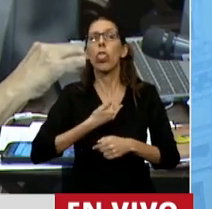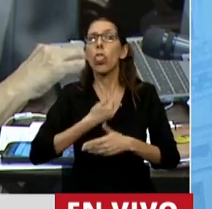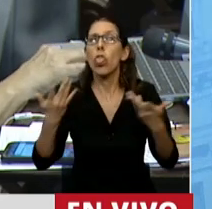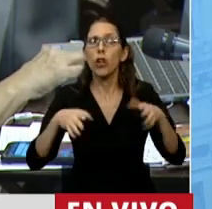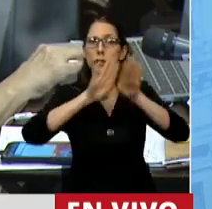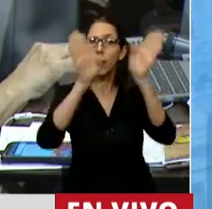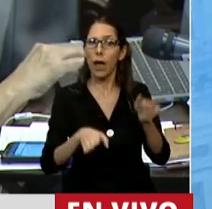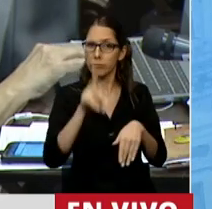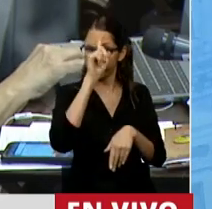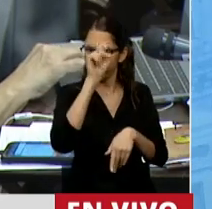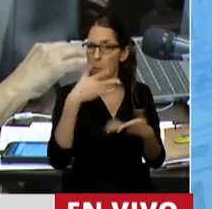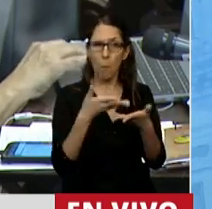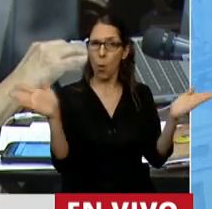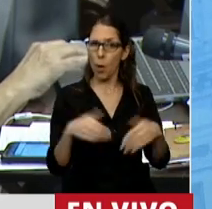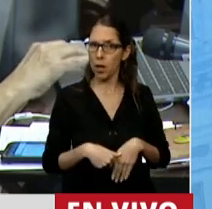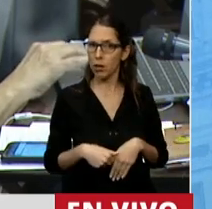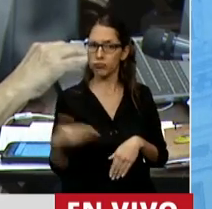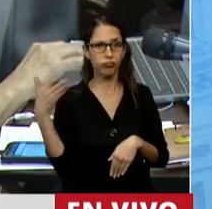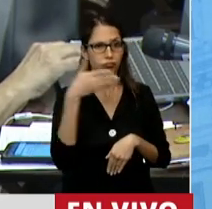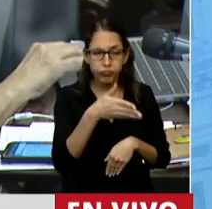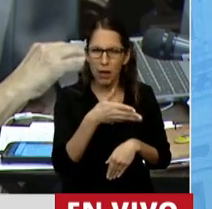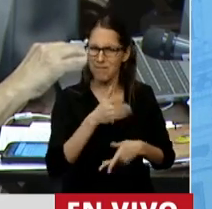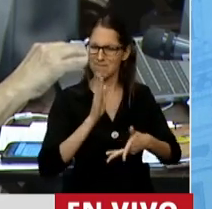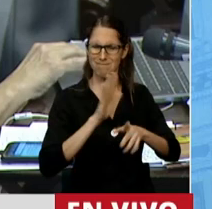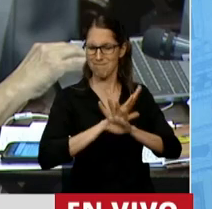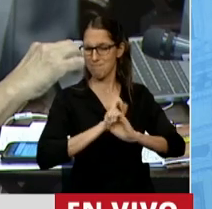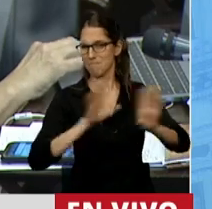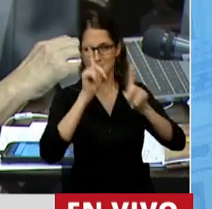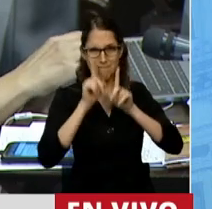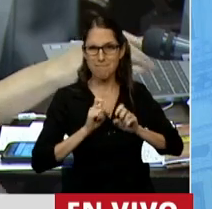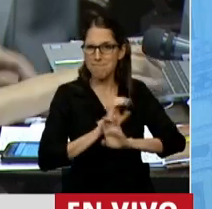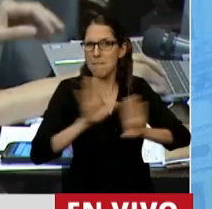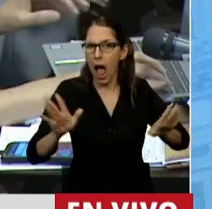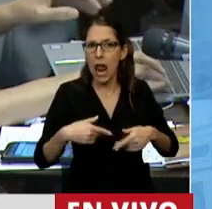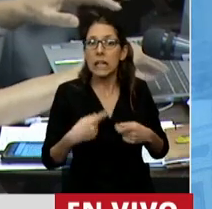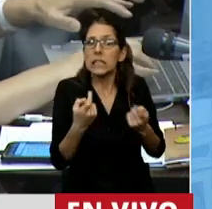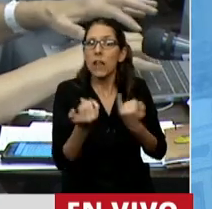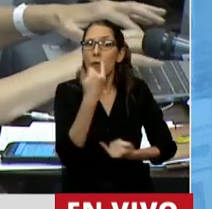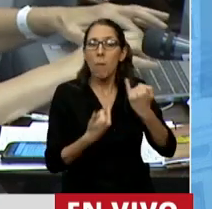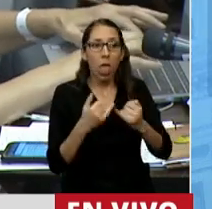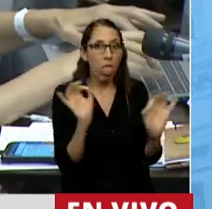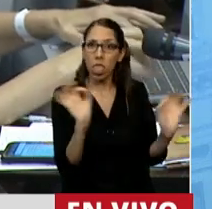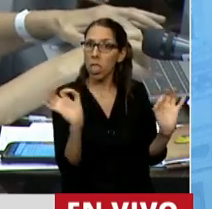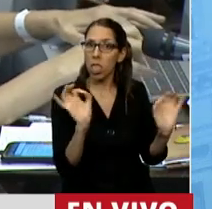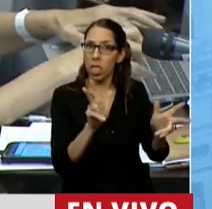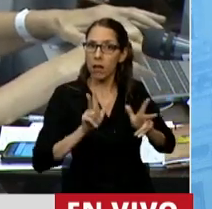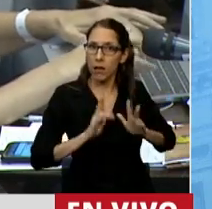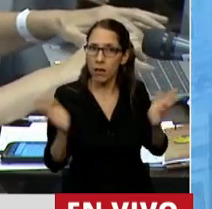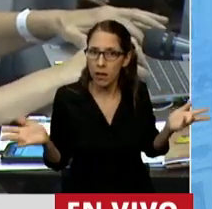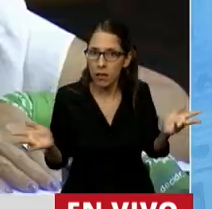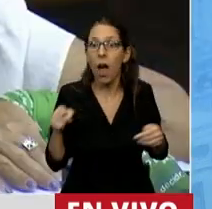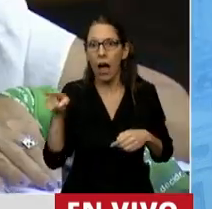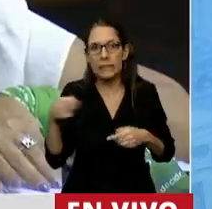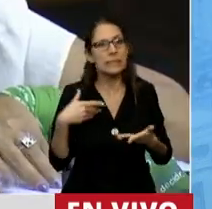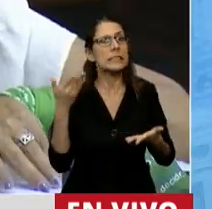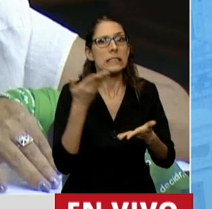salud pública, no recibió la información que necesitaba y le negaron la